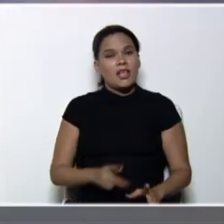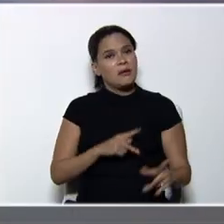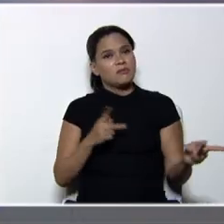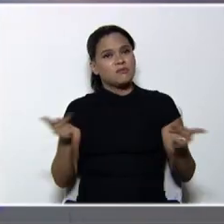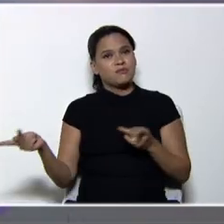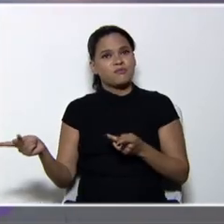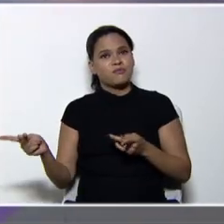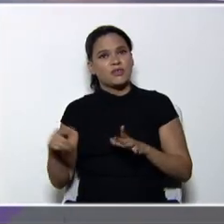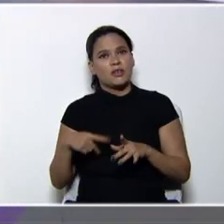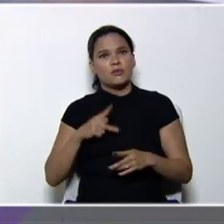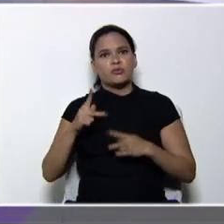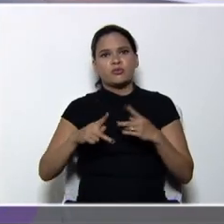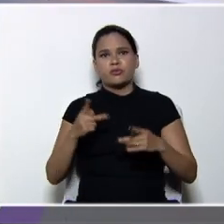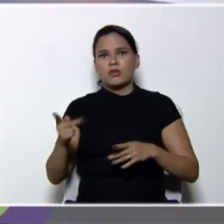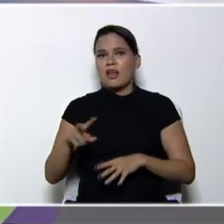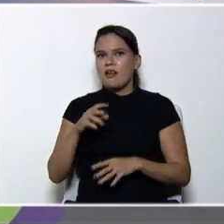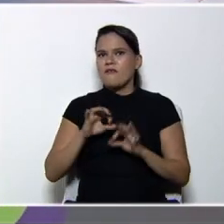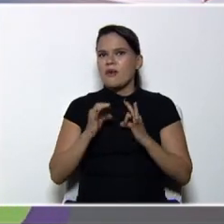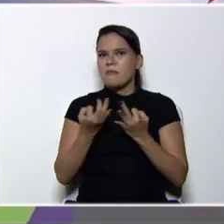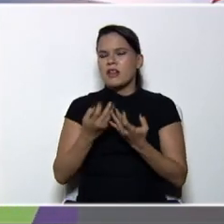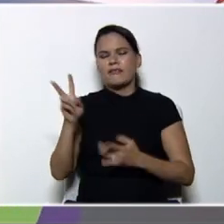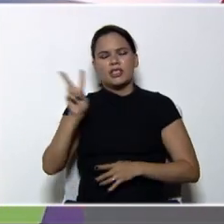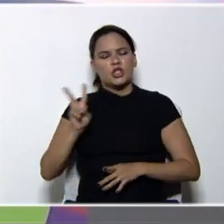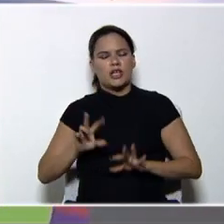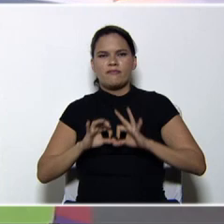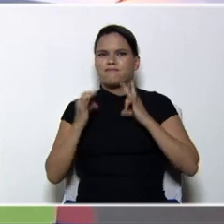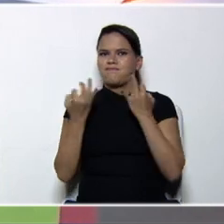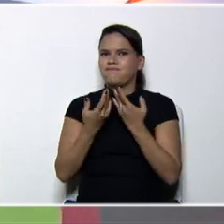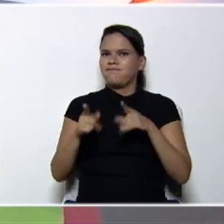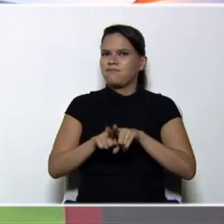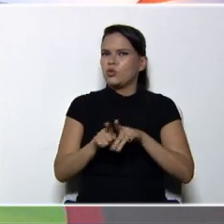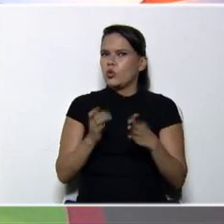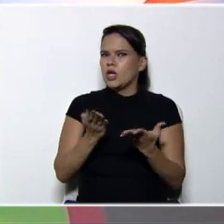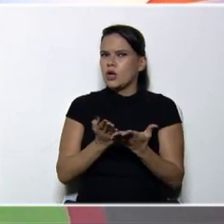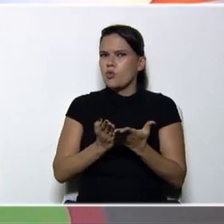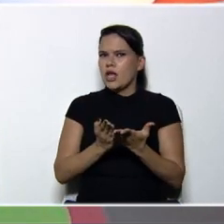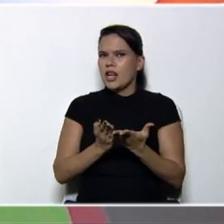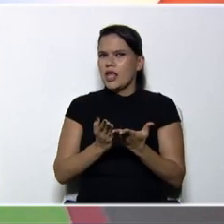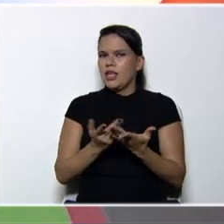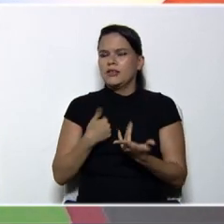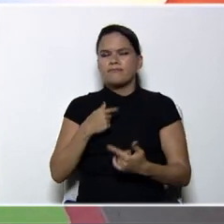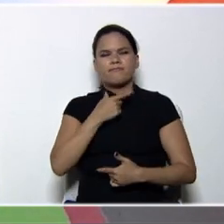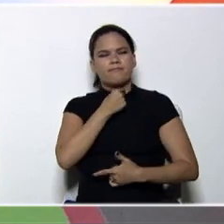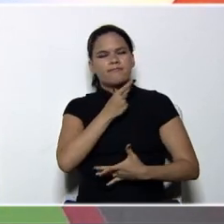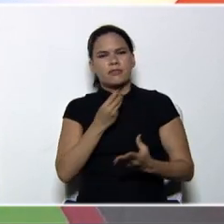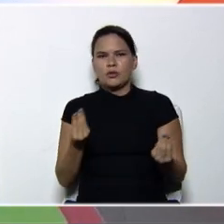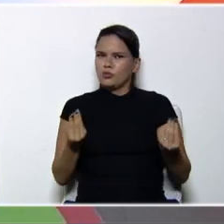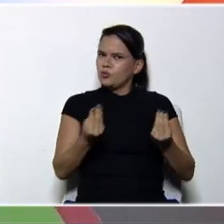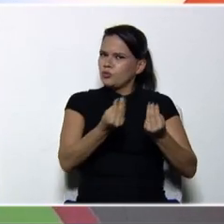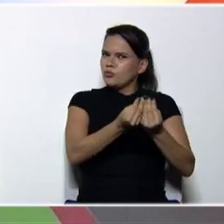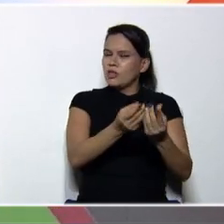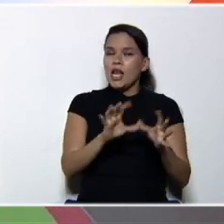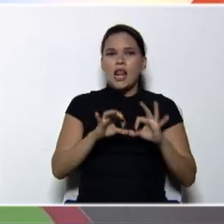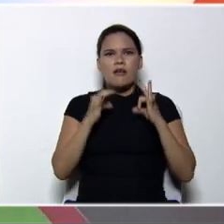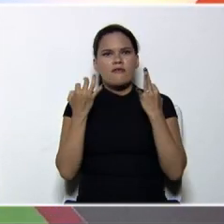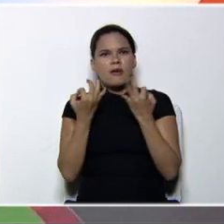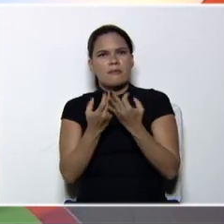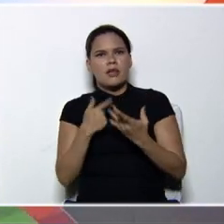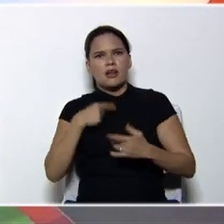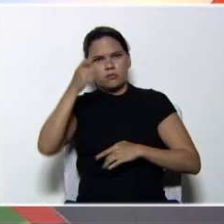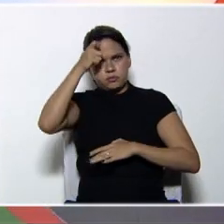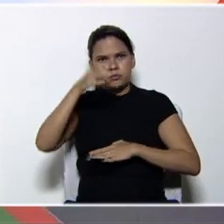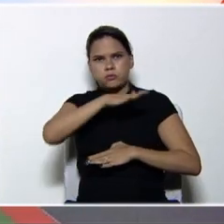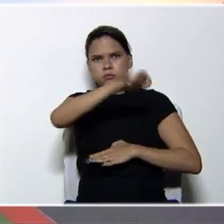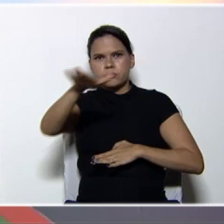Bienvenidos al programa de la familia venezolana, Cada Familia una Escuela. Es para mí todo un placer acompañar a la familia de la